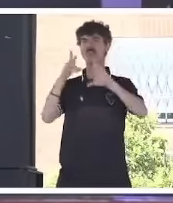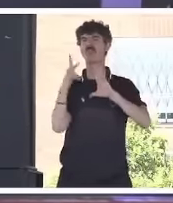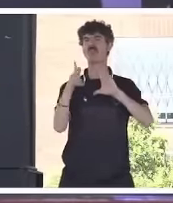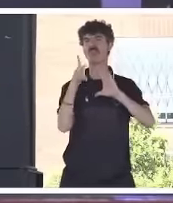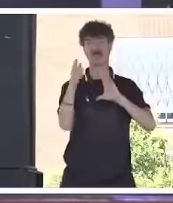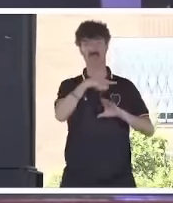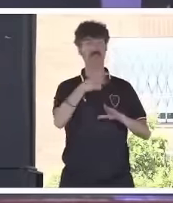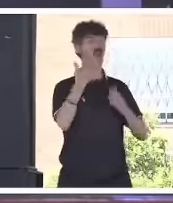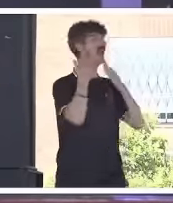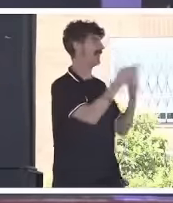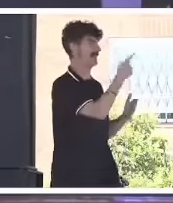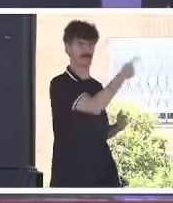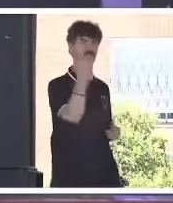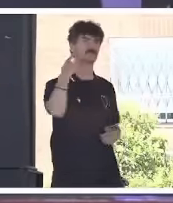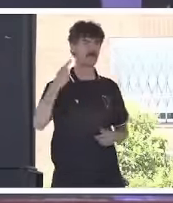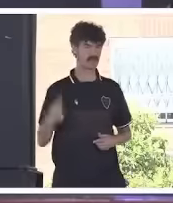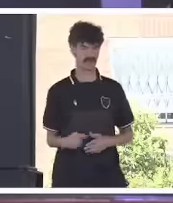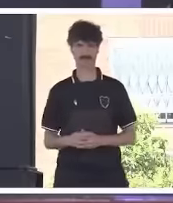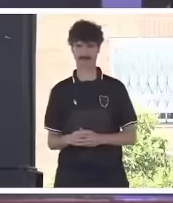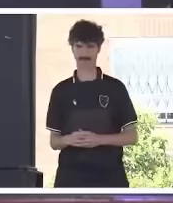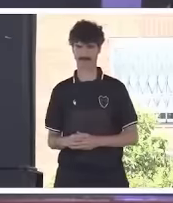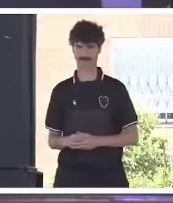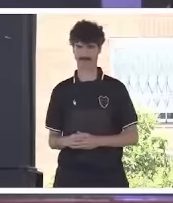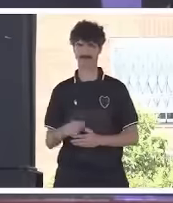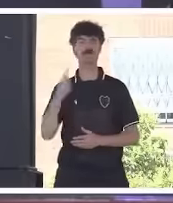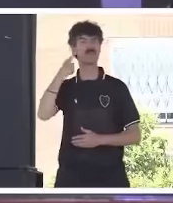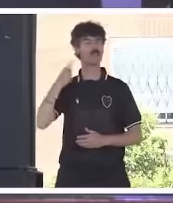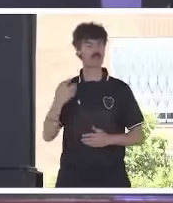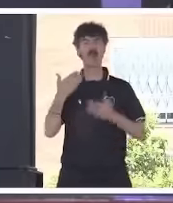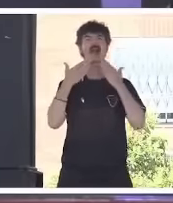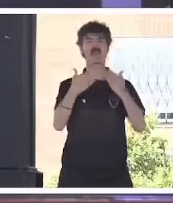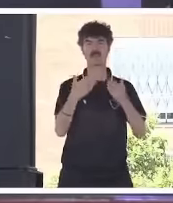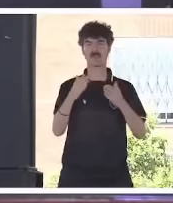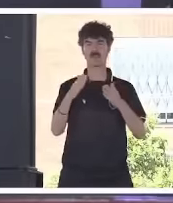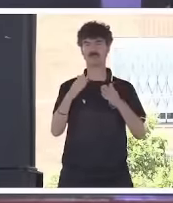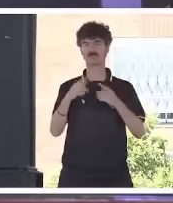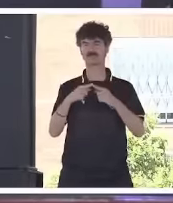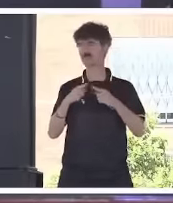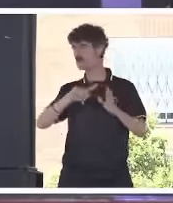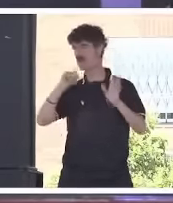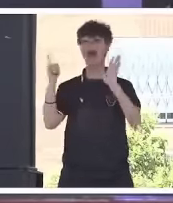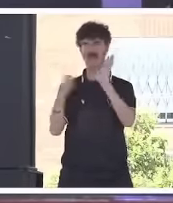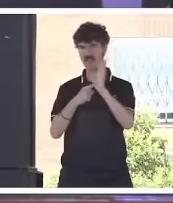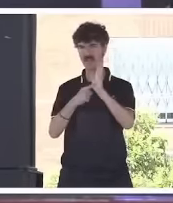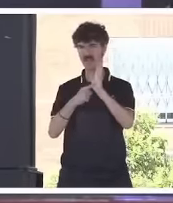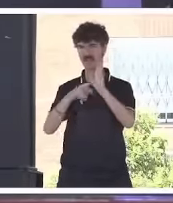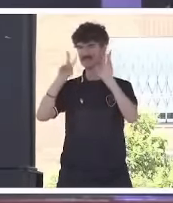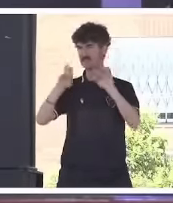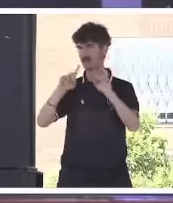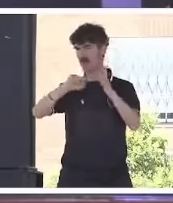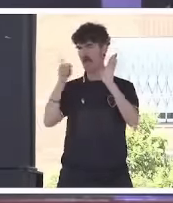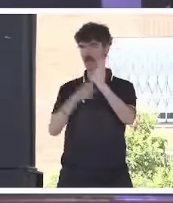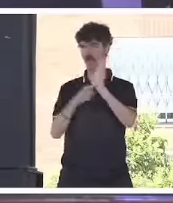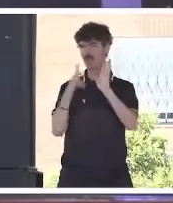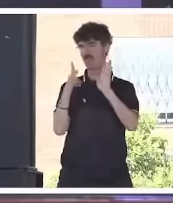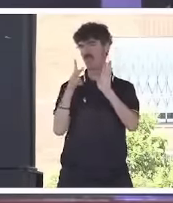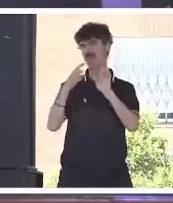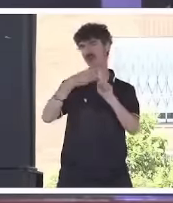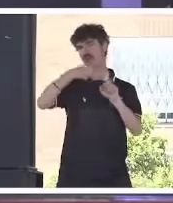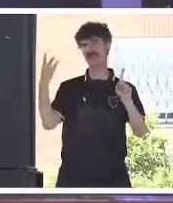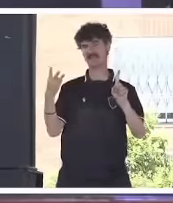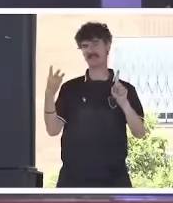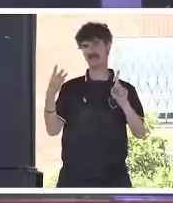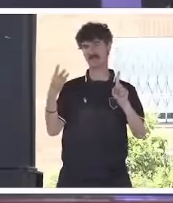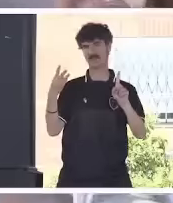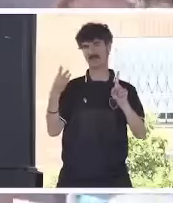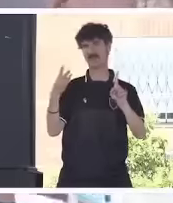esta señora, compañeros y compañeras, que llevó a España más lejos que nunca antes en garantía de los derechos LGTBI y de los